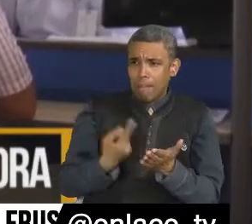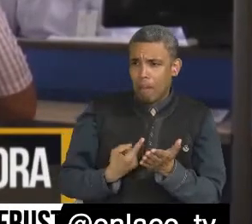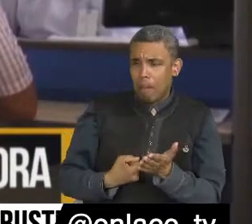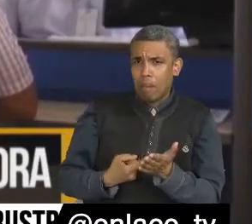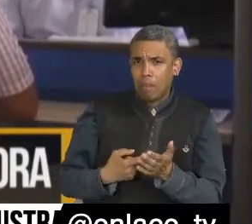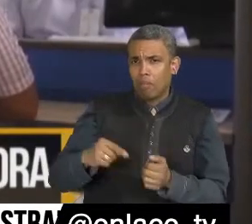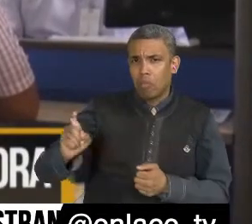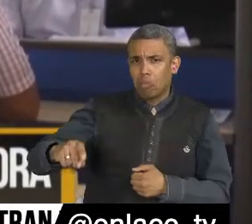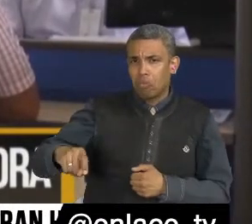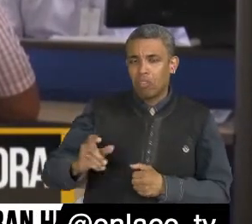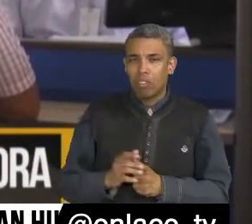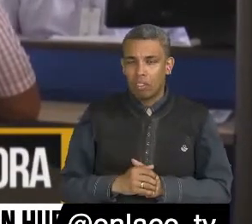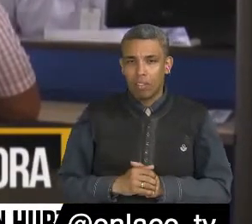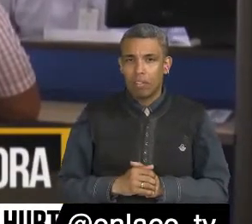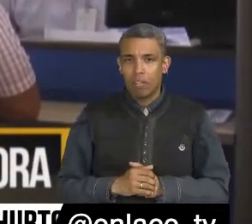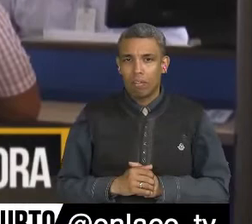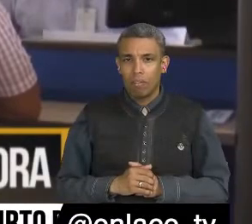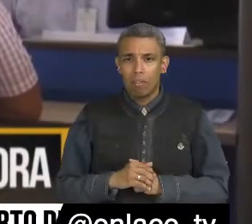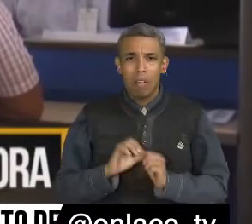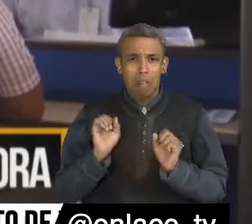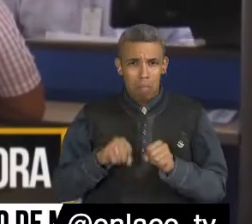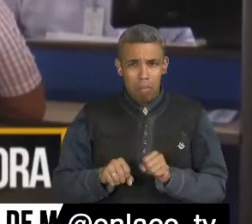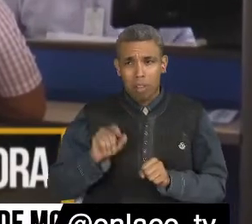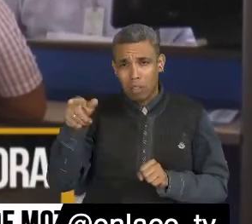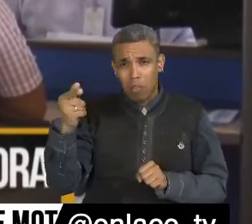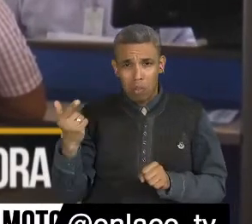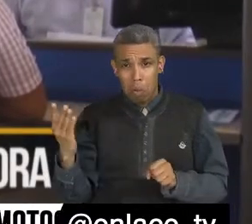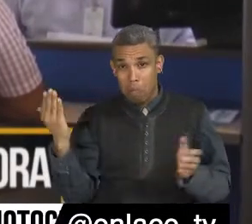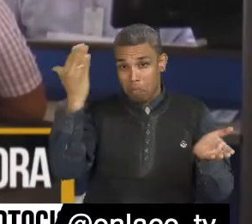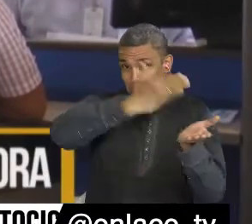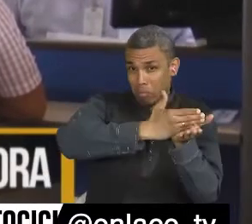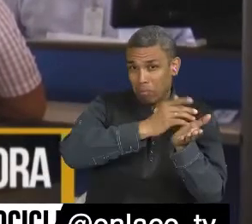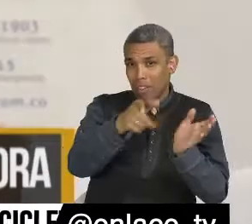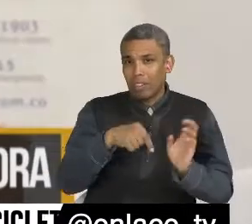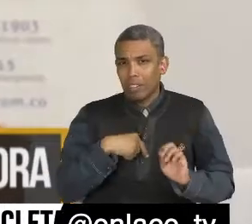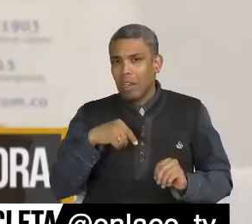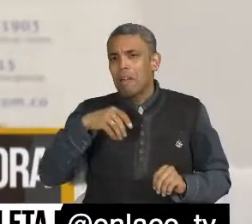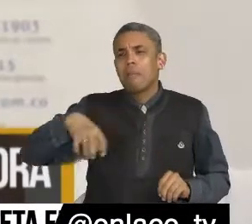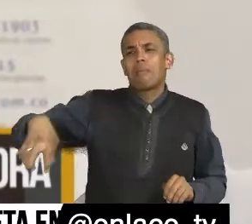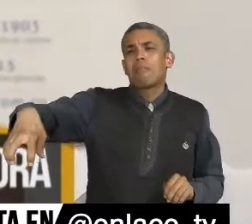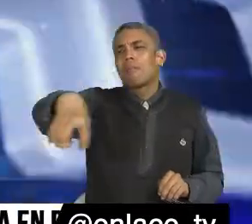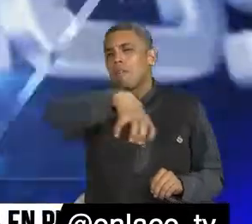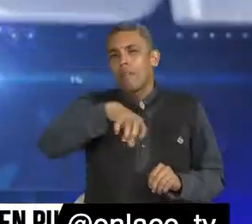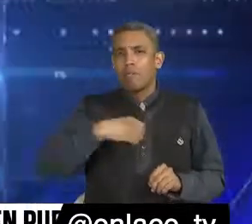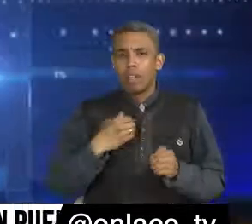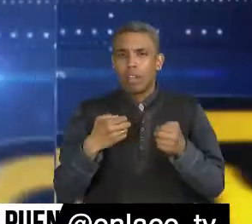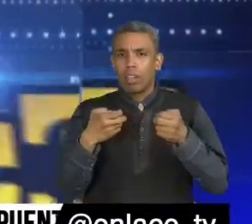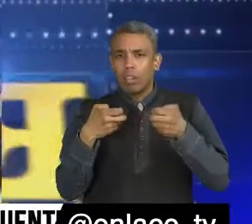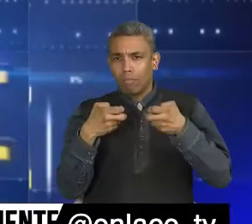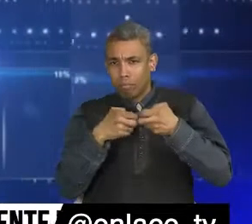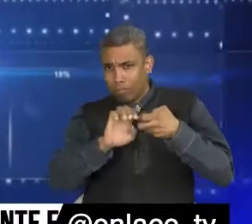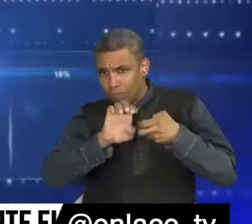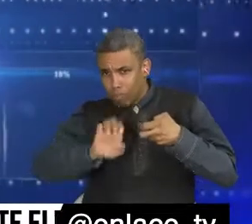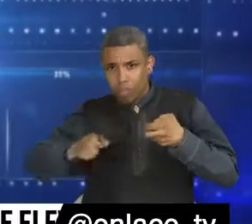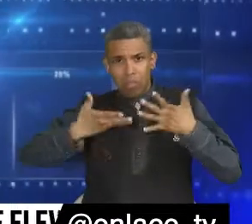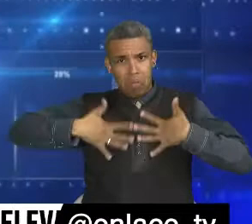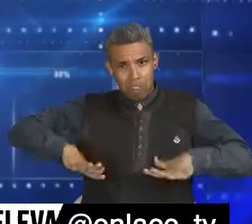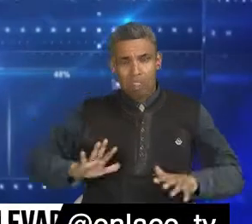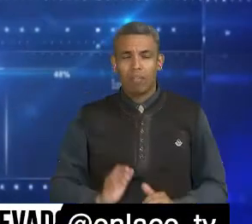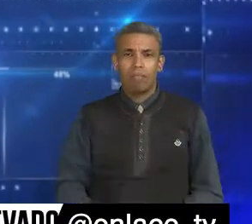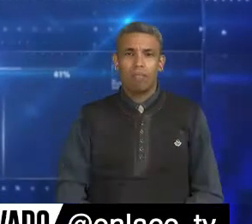los abonos o financiaciones directamente en las ventanillas, en nuestras oficinas o canales de atención.